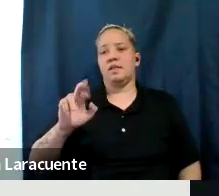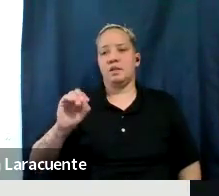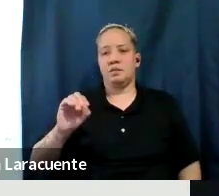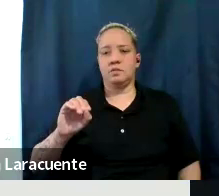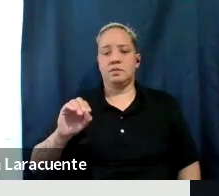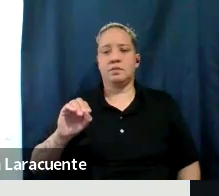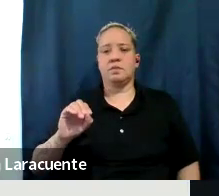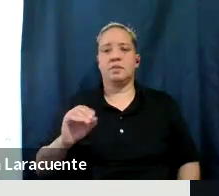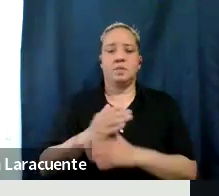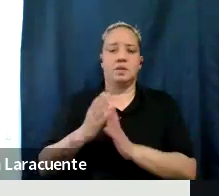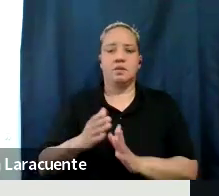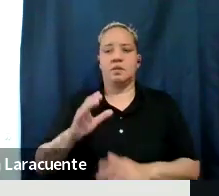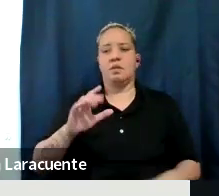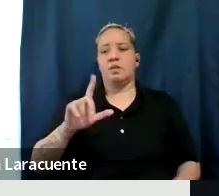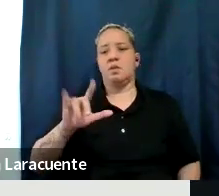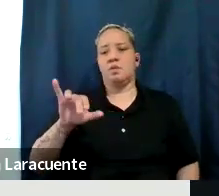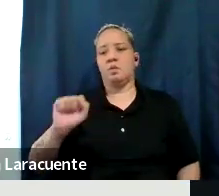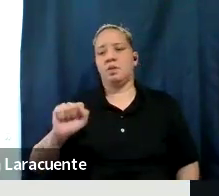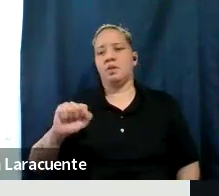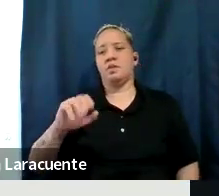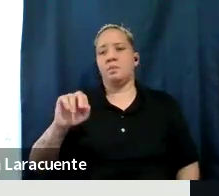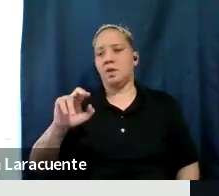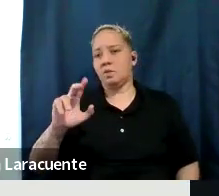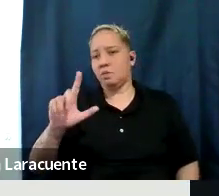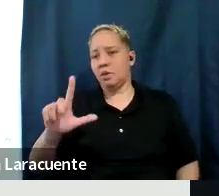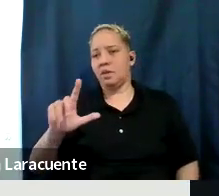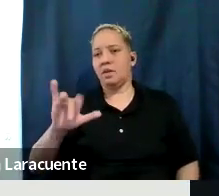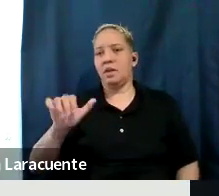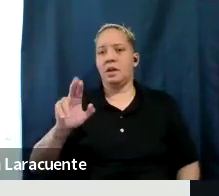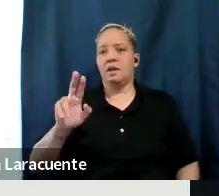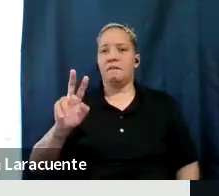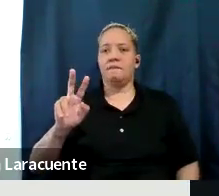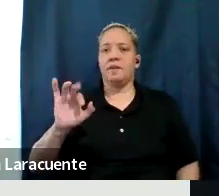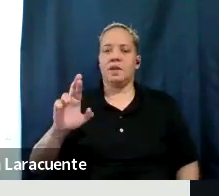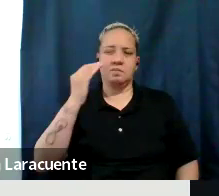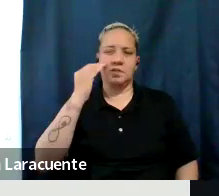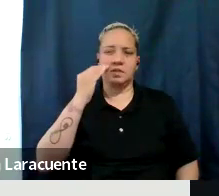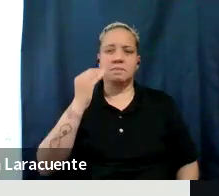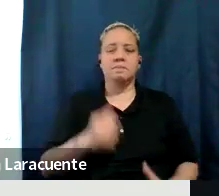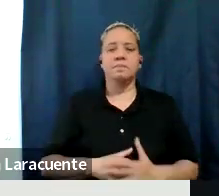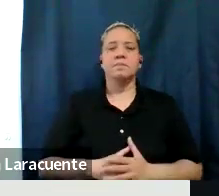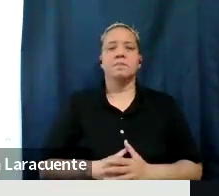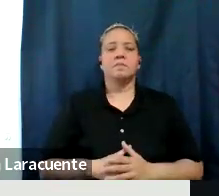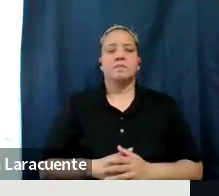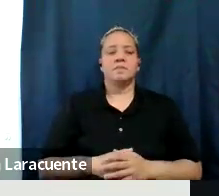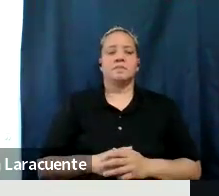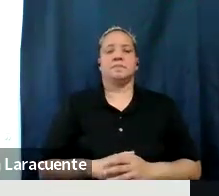y Luis Joel, conocen, y Manuel, si está por aquí, conocen bastante bien.